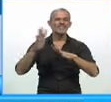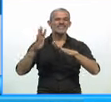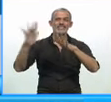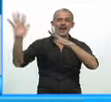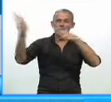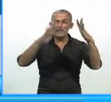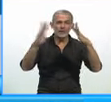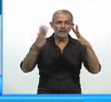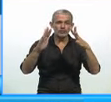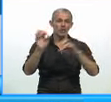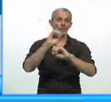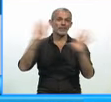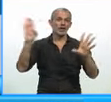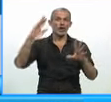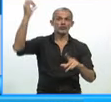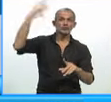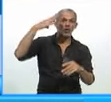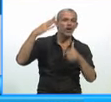sol.